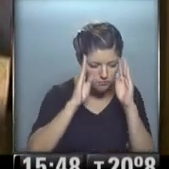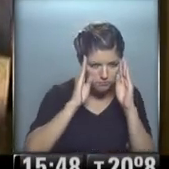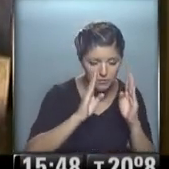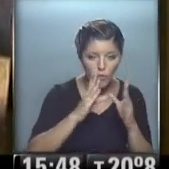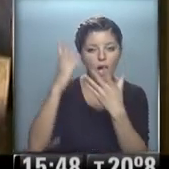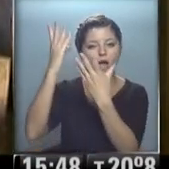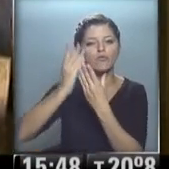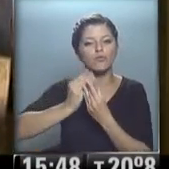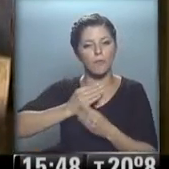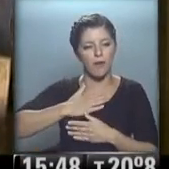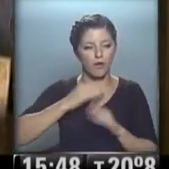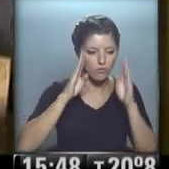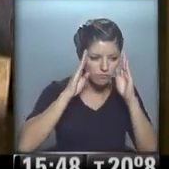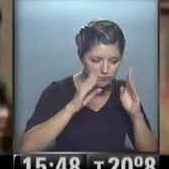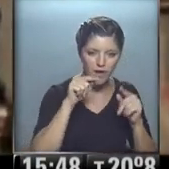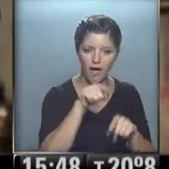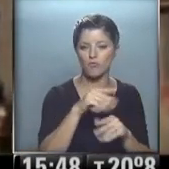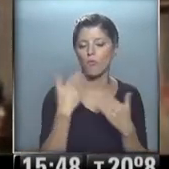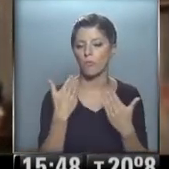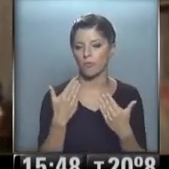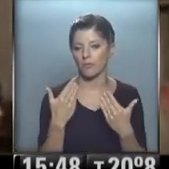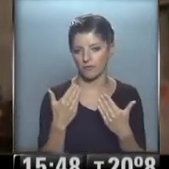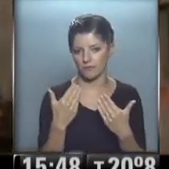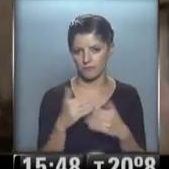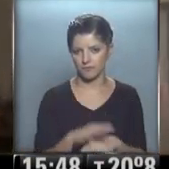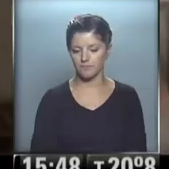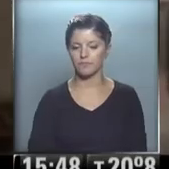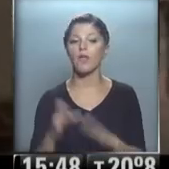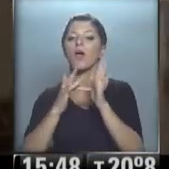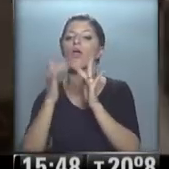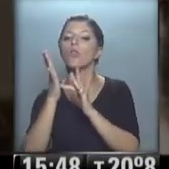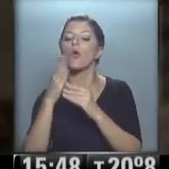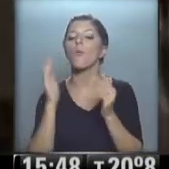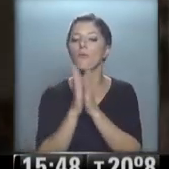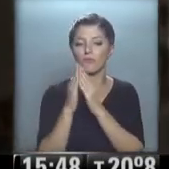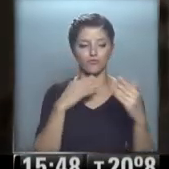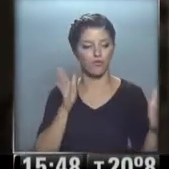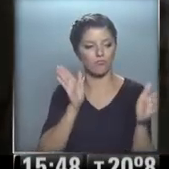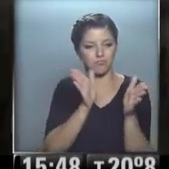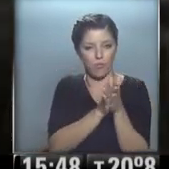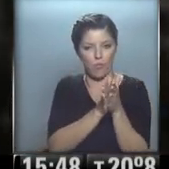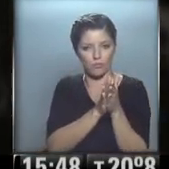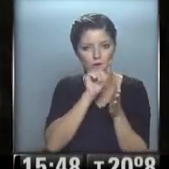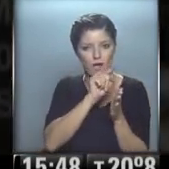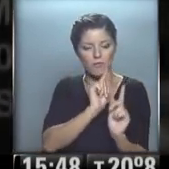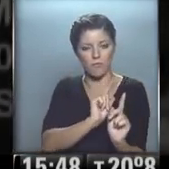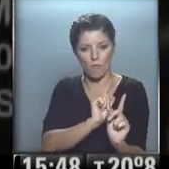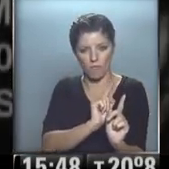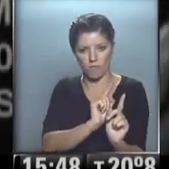a vivir para ellos. Señor, quiero estar con ellos a la hora de la luz.